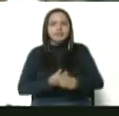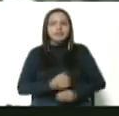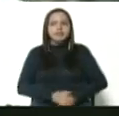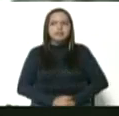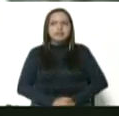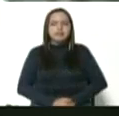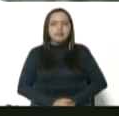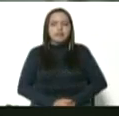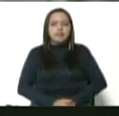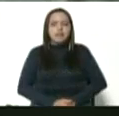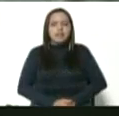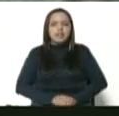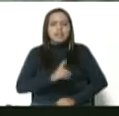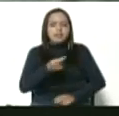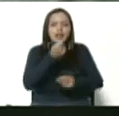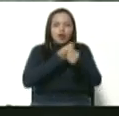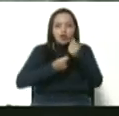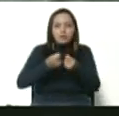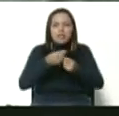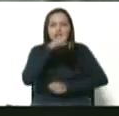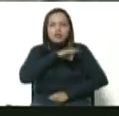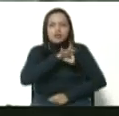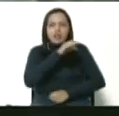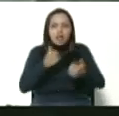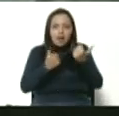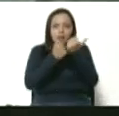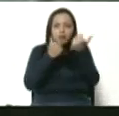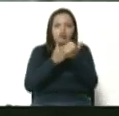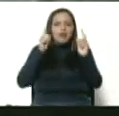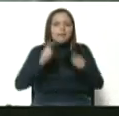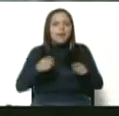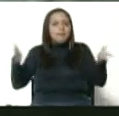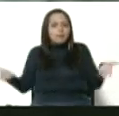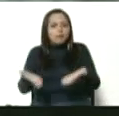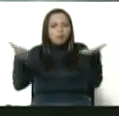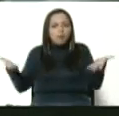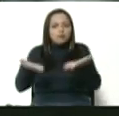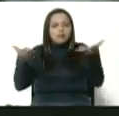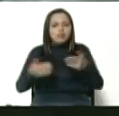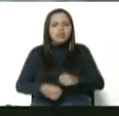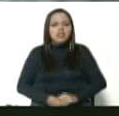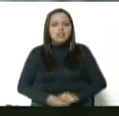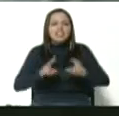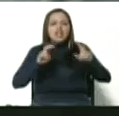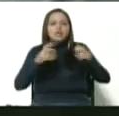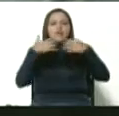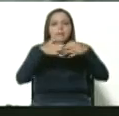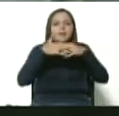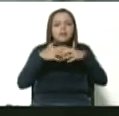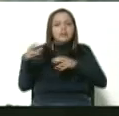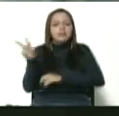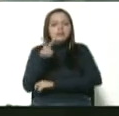producción de la economía social y solidaria, así como la promoción del emprendimiento en el país.